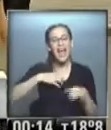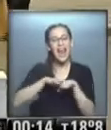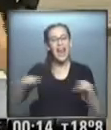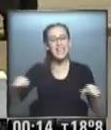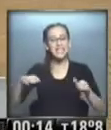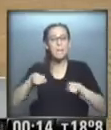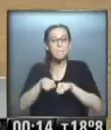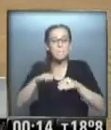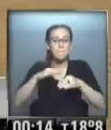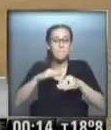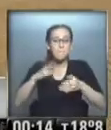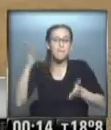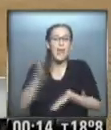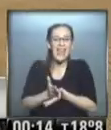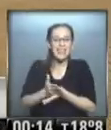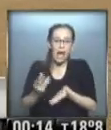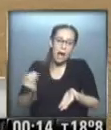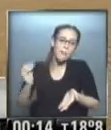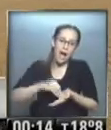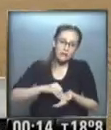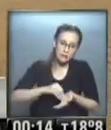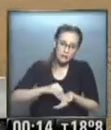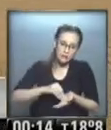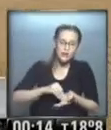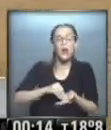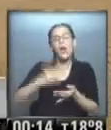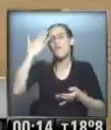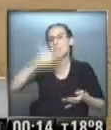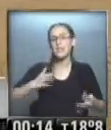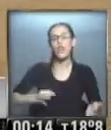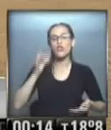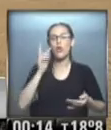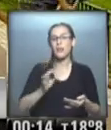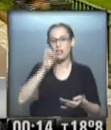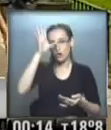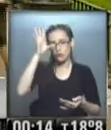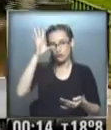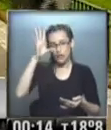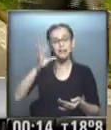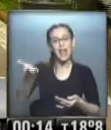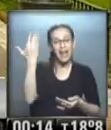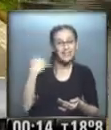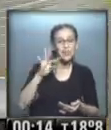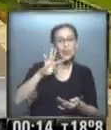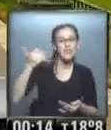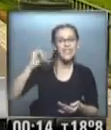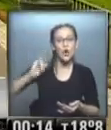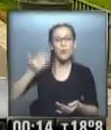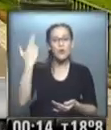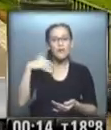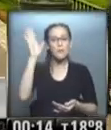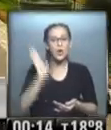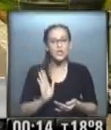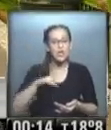amplió en relación a mediciones del año 2003. A fines de 2012 representaba el 46,9% de